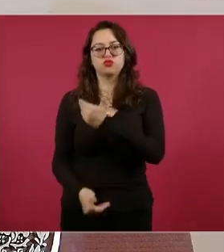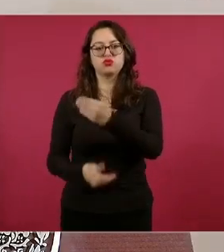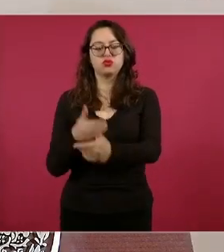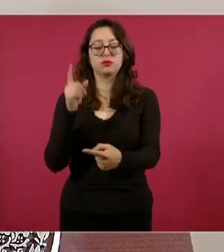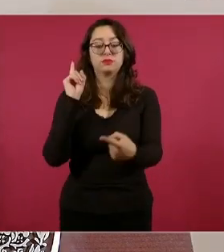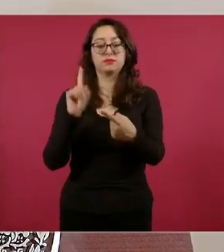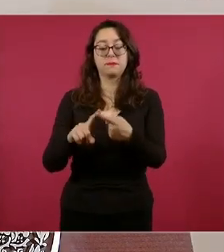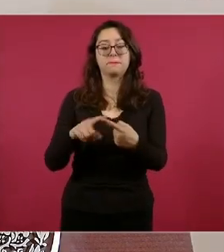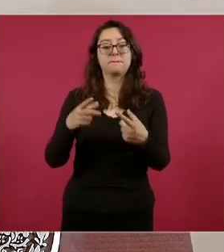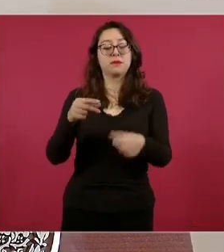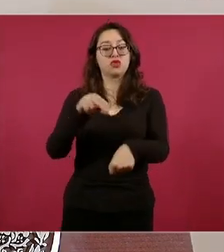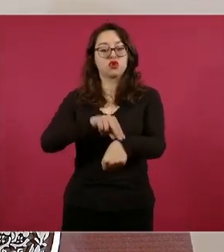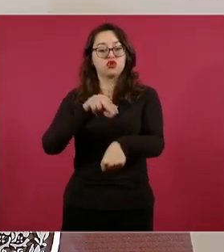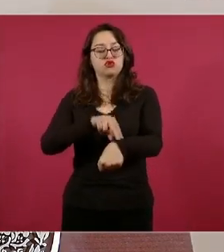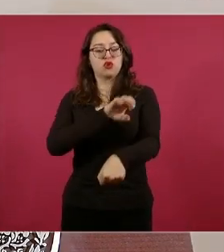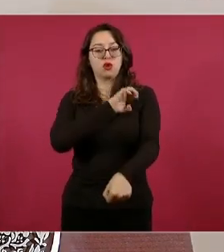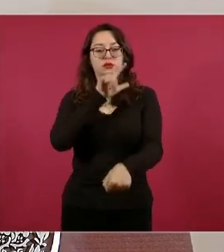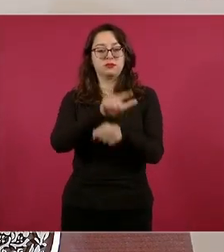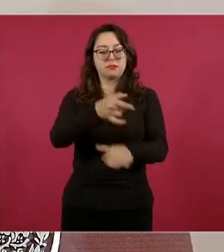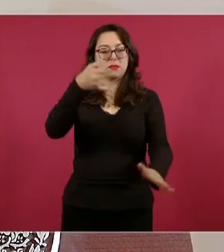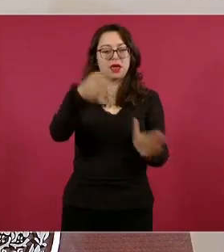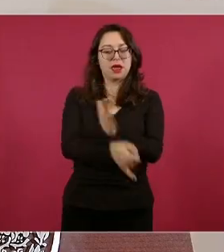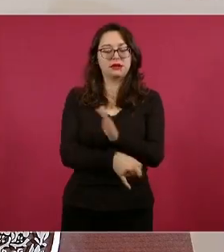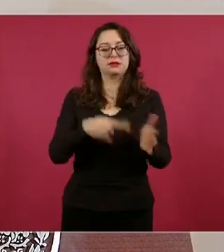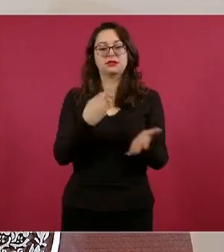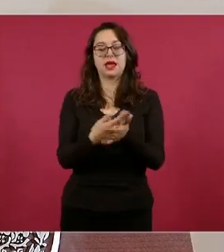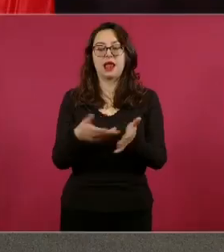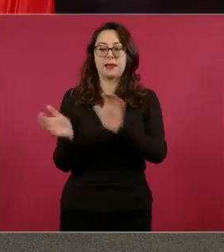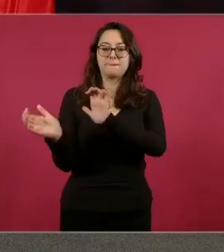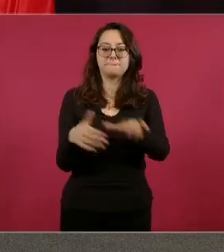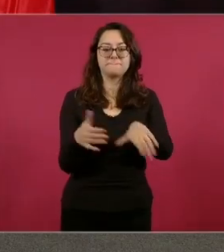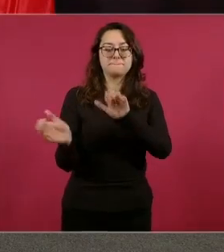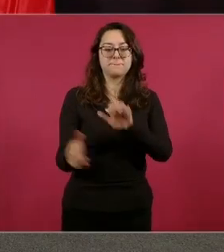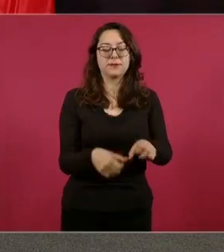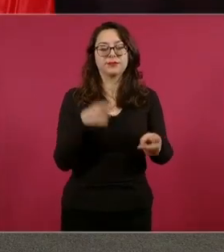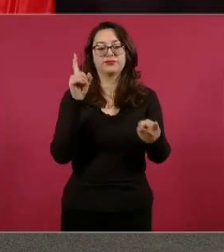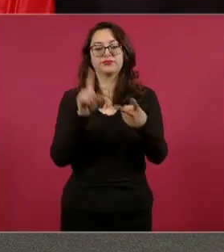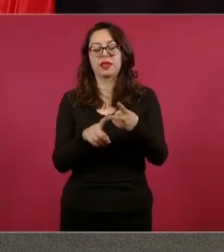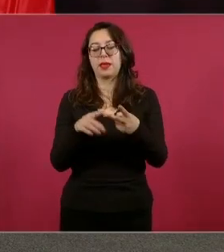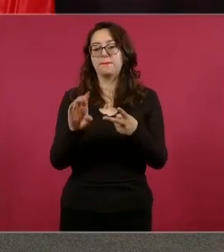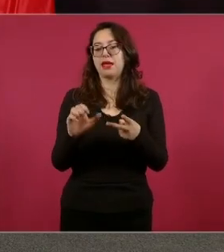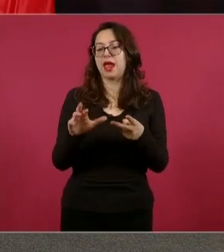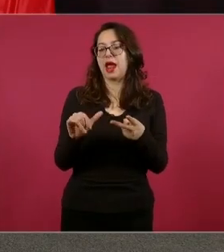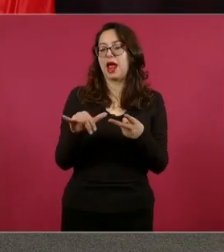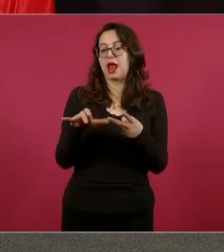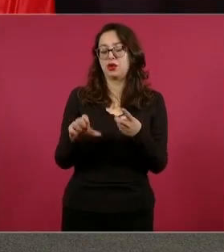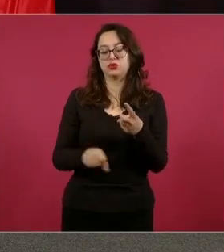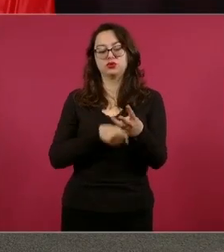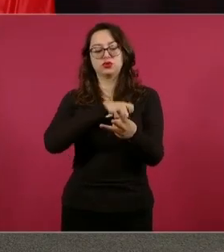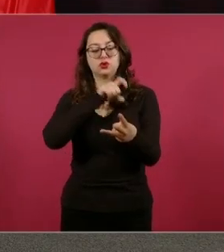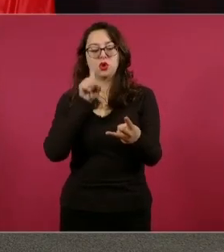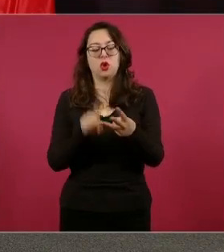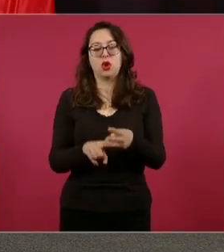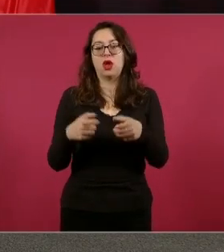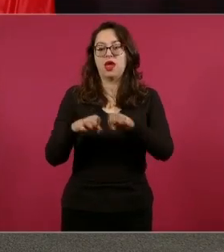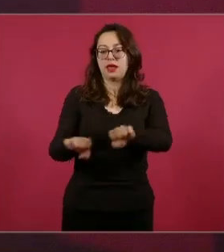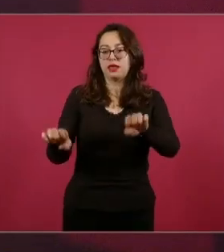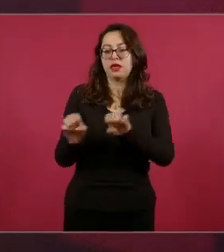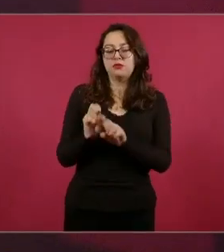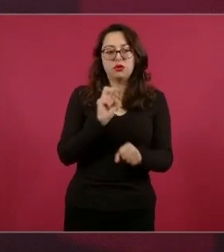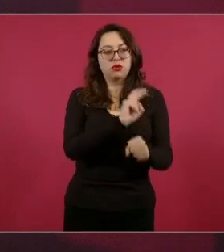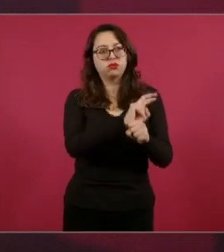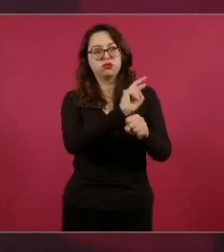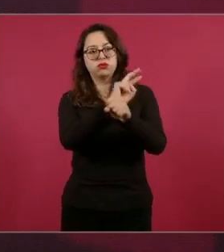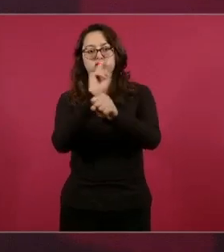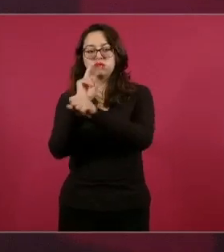la basificación de los precarios, la convocatoria para equipos de supervisión, así como el reporte